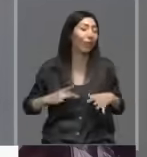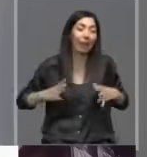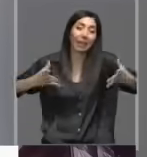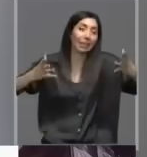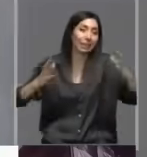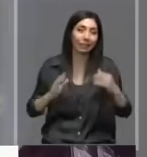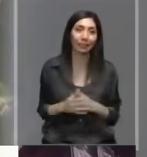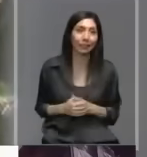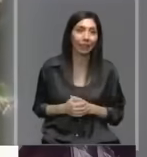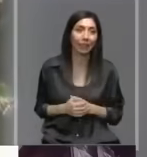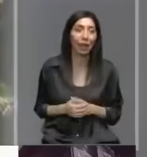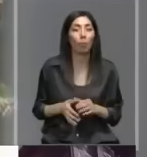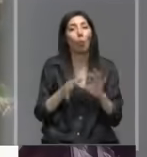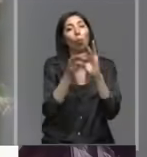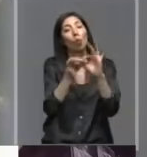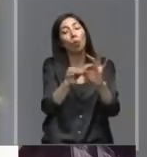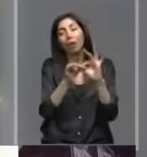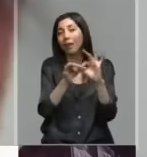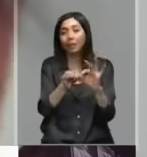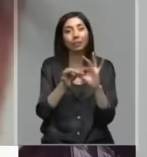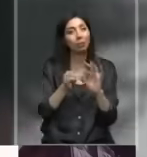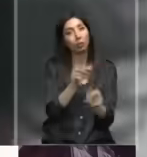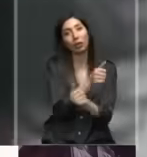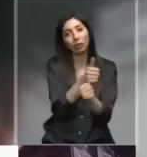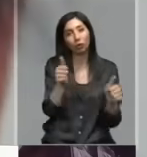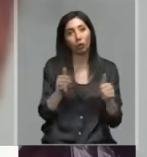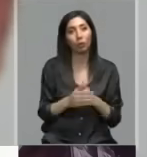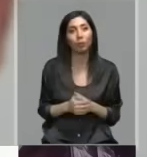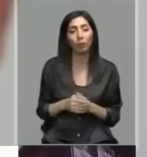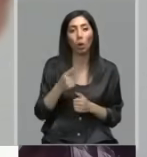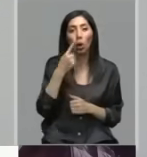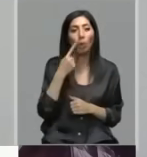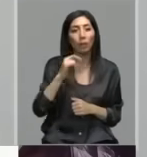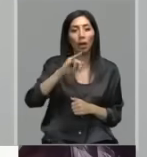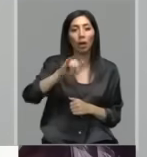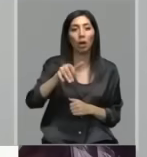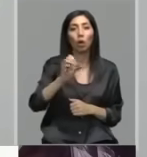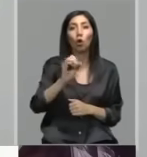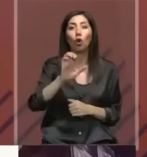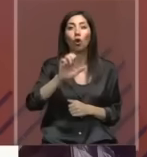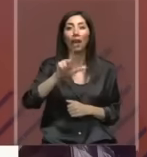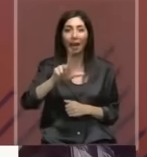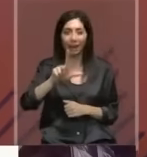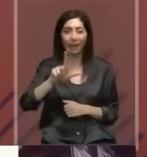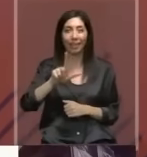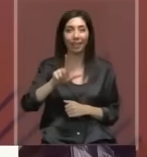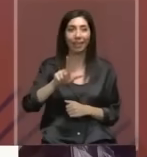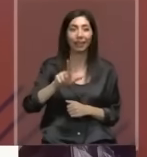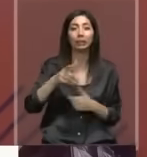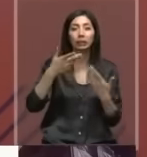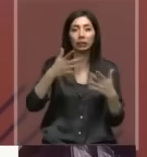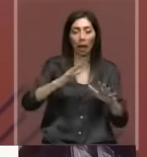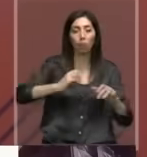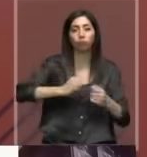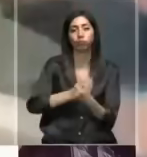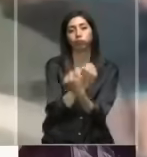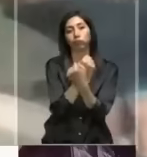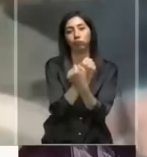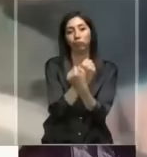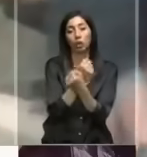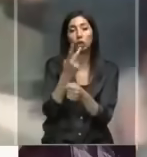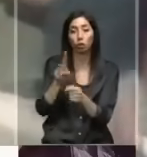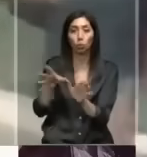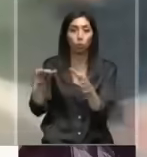yo? Puro agradecimiento para todo el mundo. Joel Martínez, el pseudo Pablo Escobar de Cartagena, ya está tras las rejas y su banda